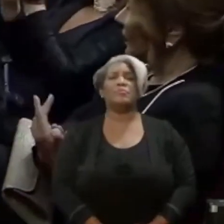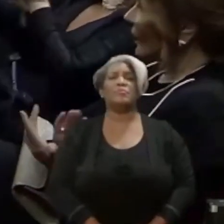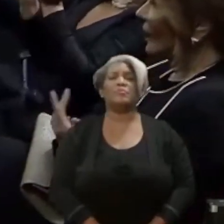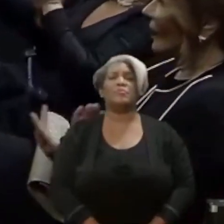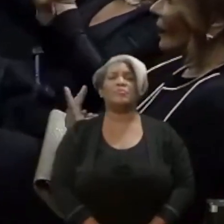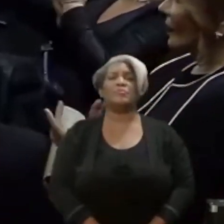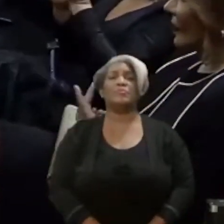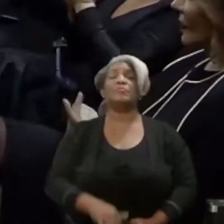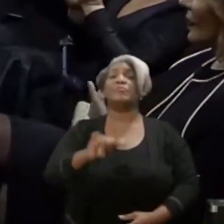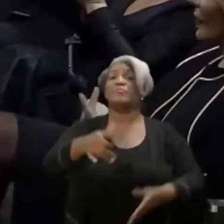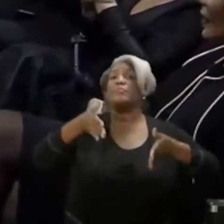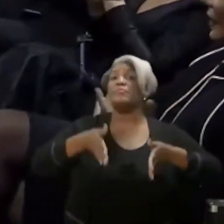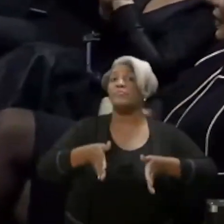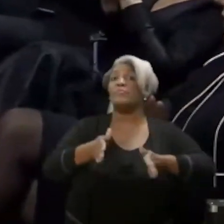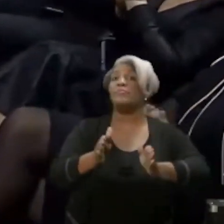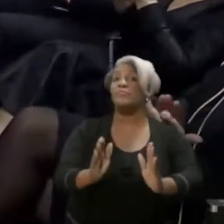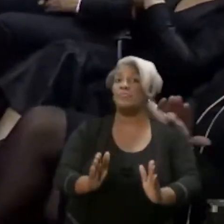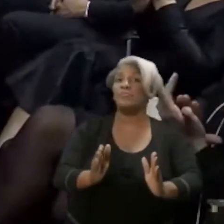Y